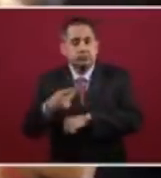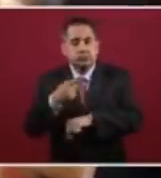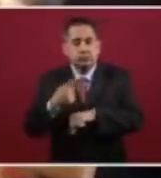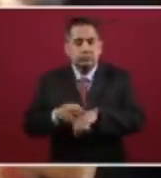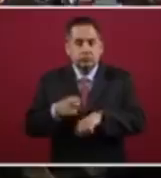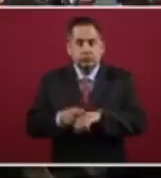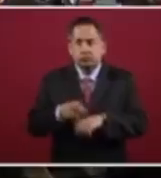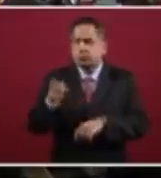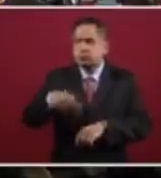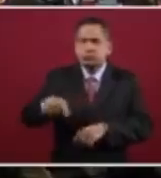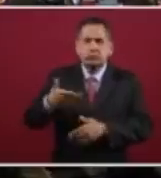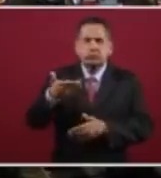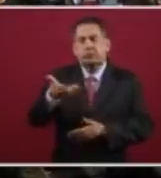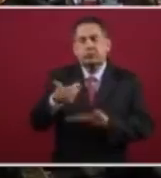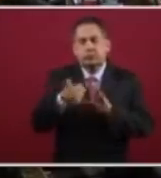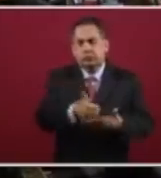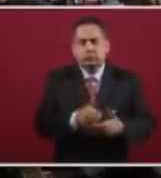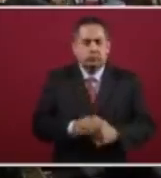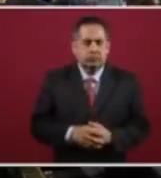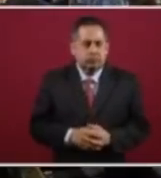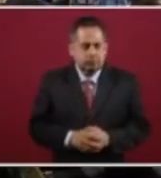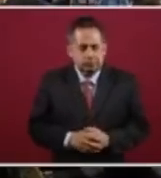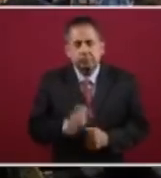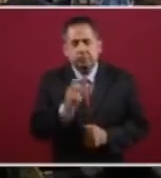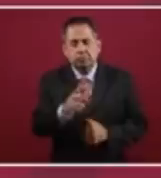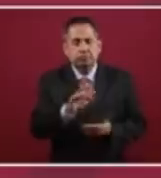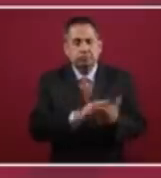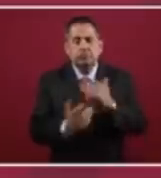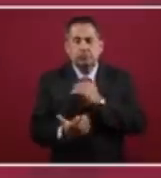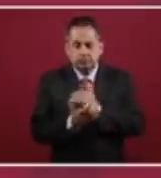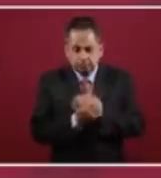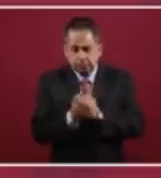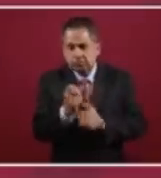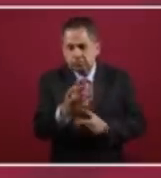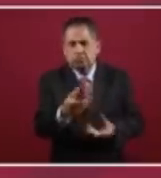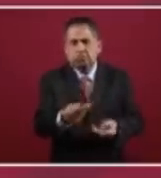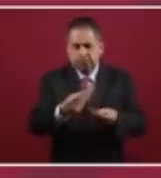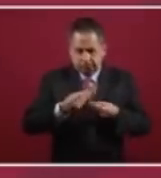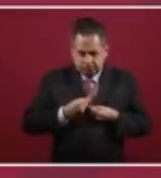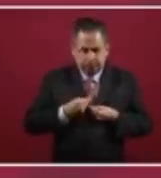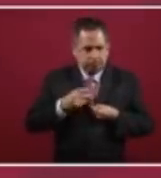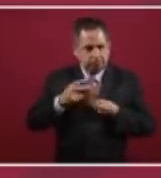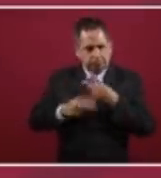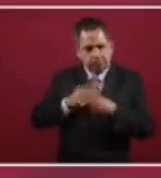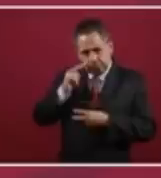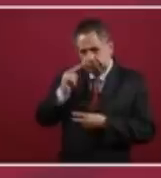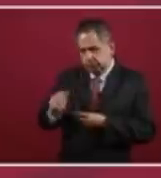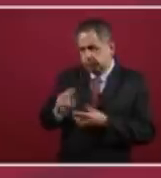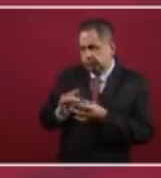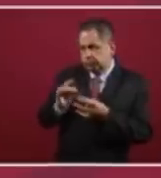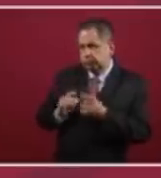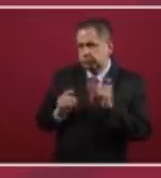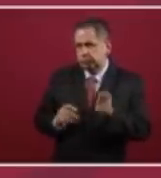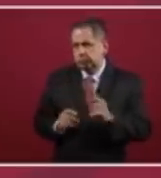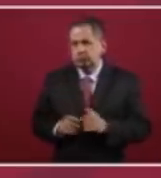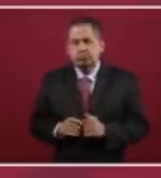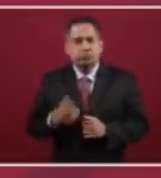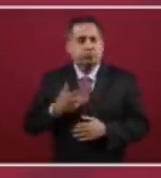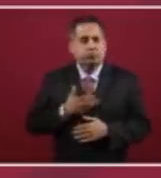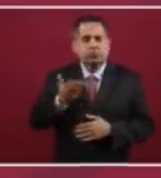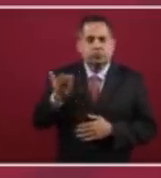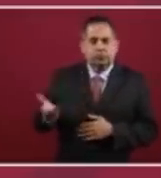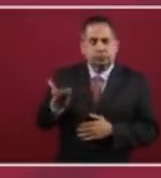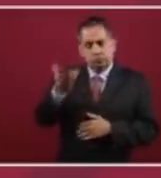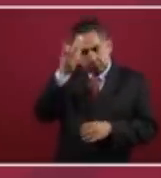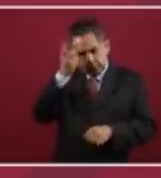ayuda. Gracias. Bueno, tomo en cuenta la petición, lo voy a ver, voy a solicitarle